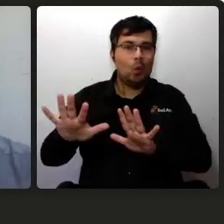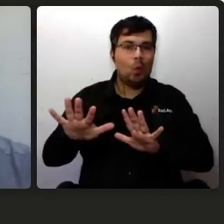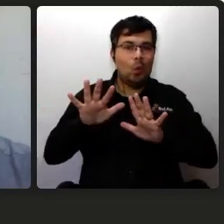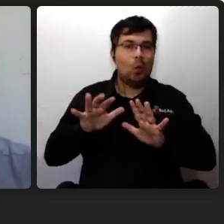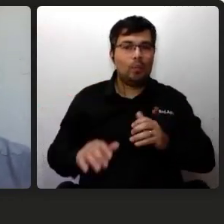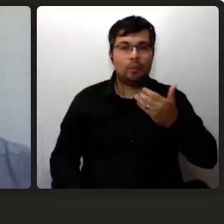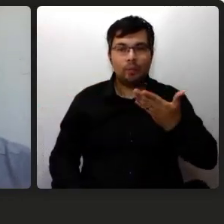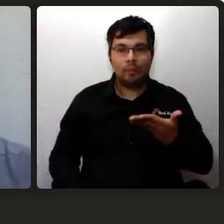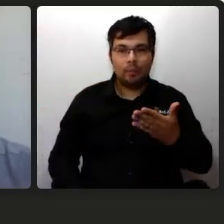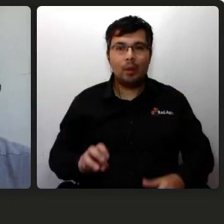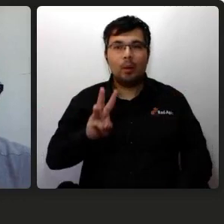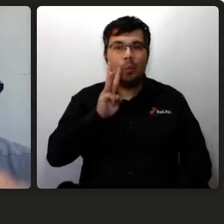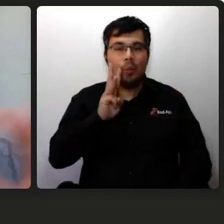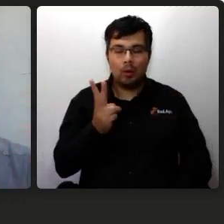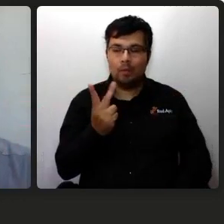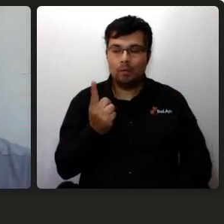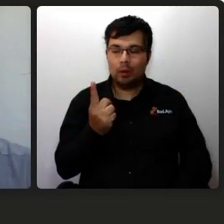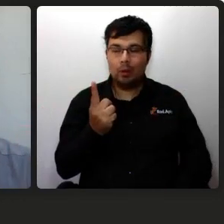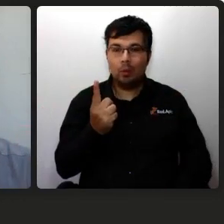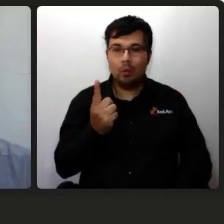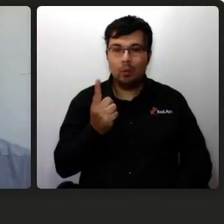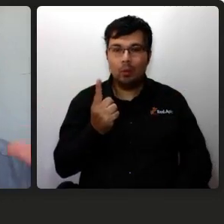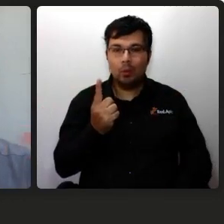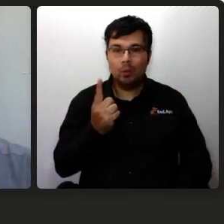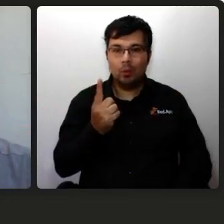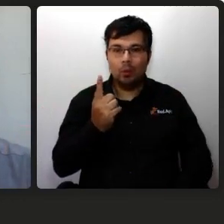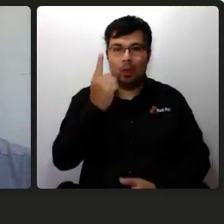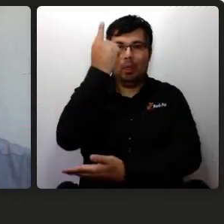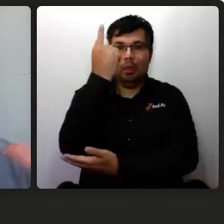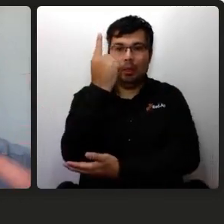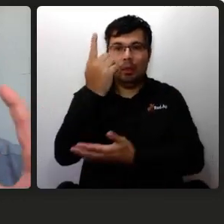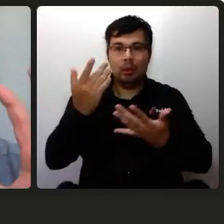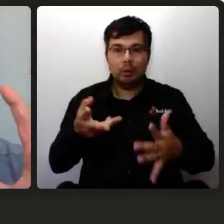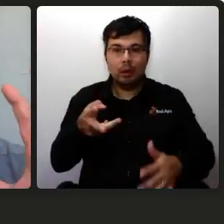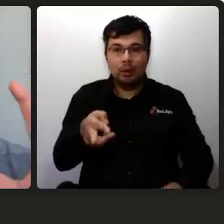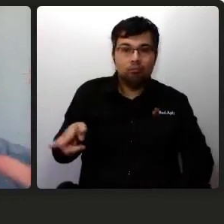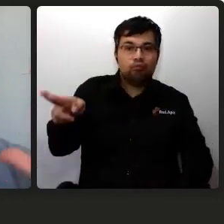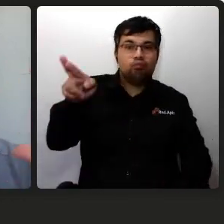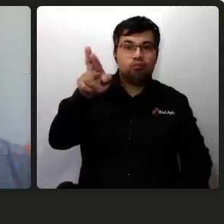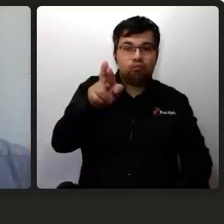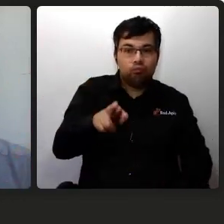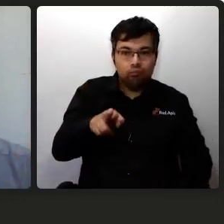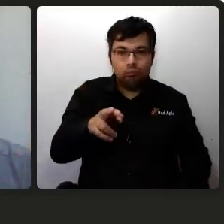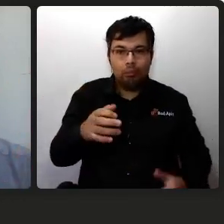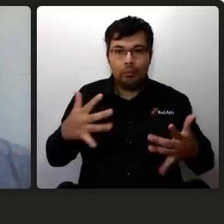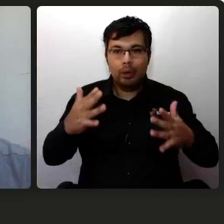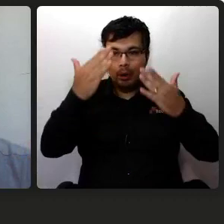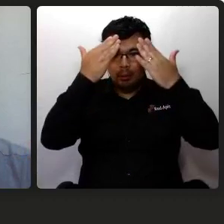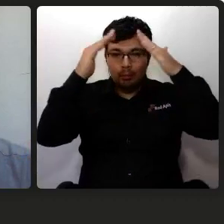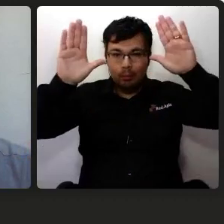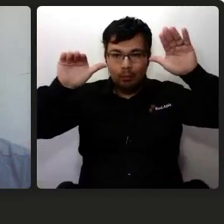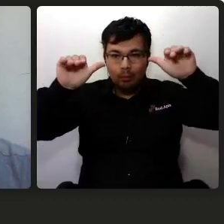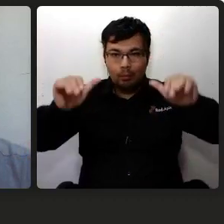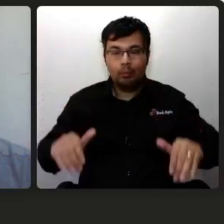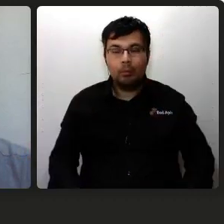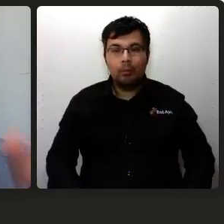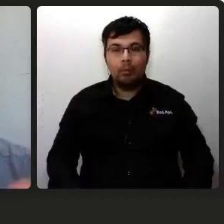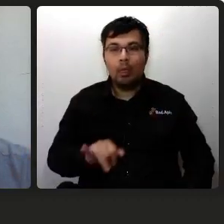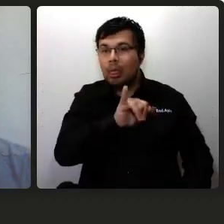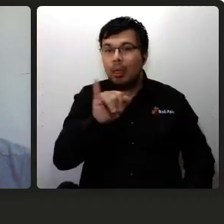casualmente este miércoles 21 de diciembre. Recapitulando, para ir despidiéndonos, en un ratito más a vuestros